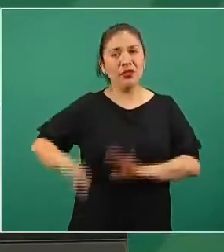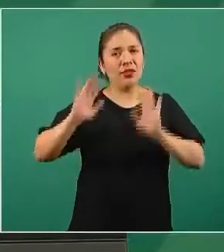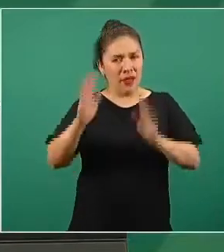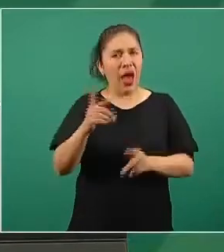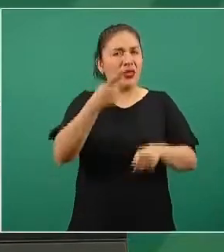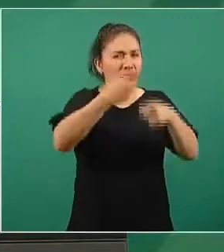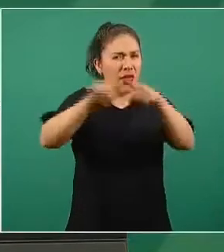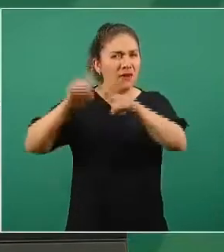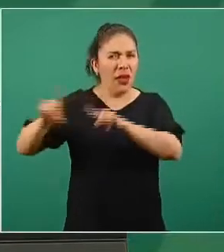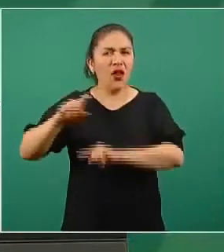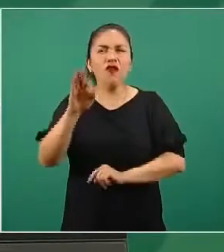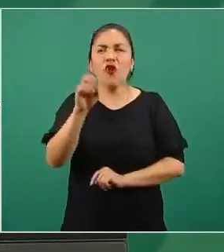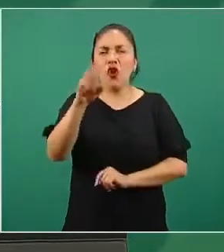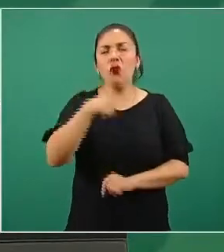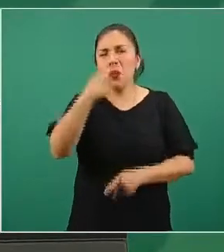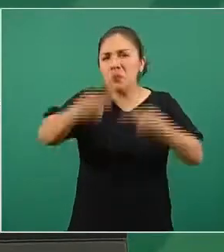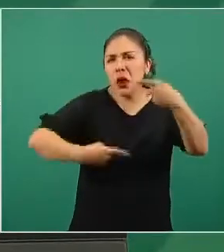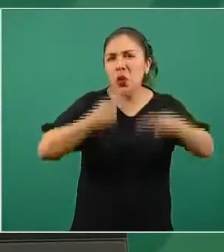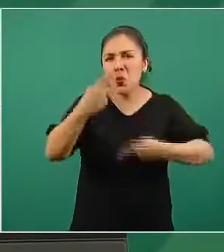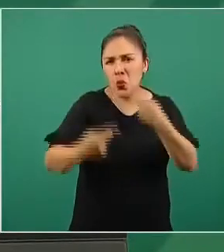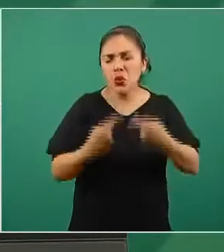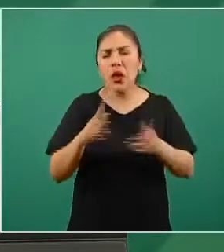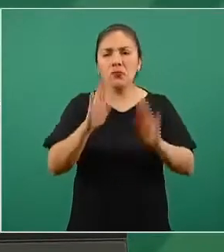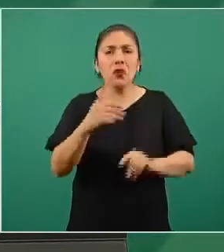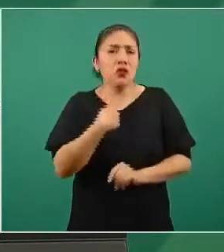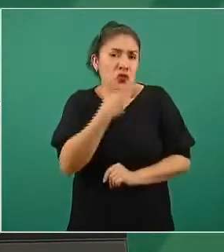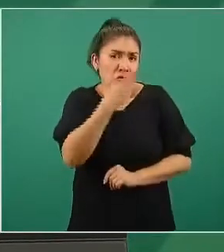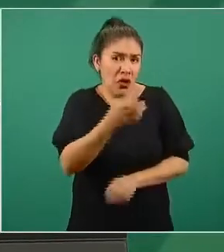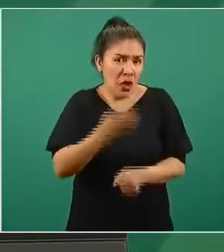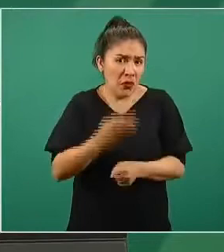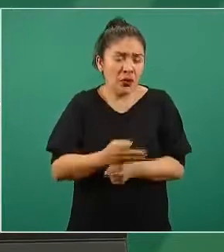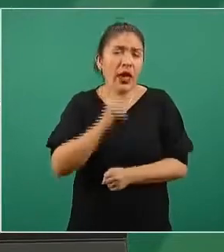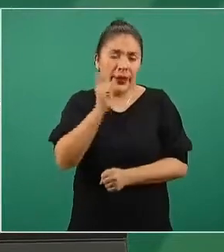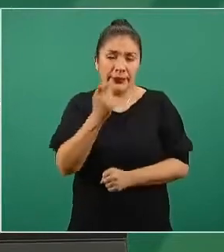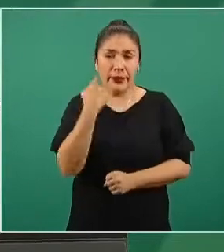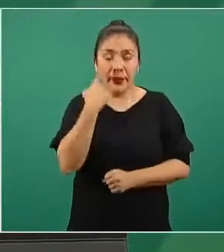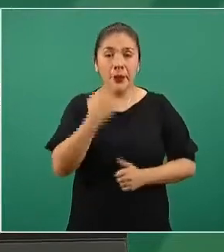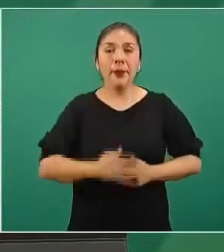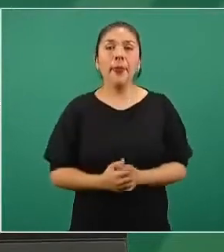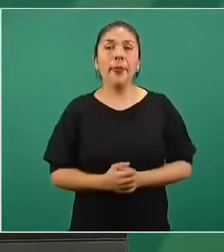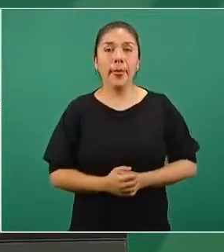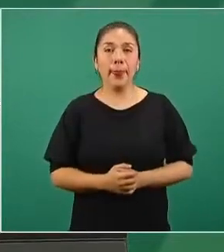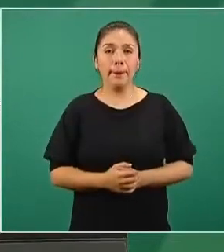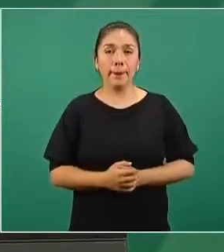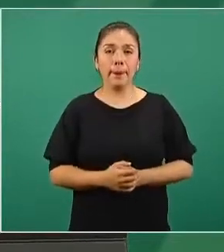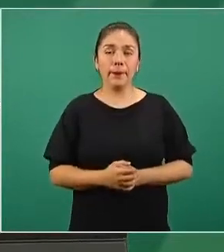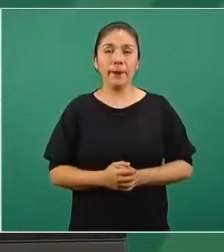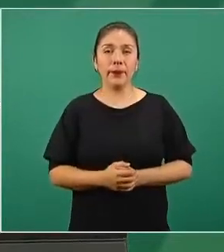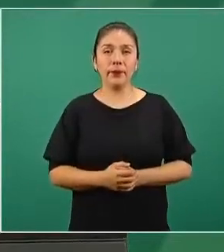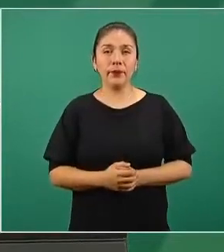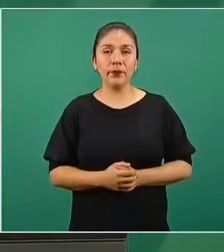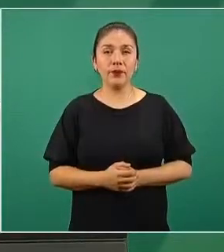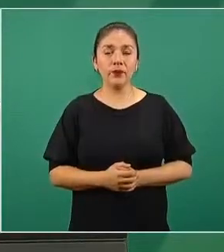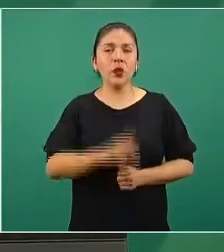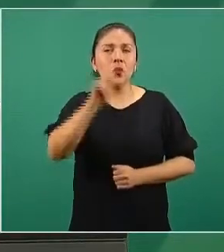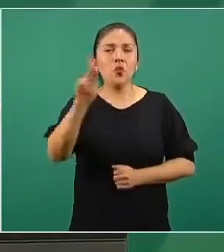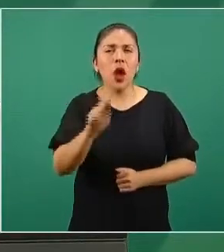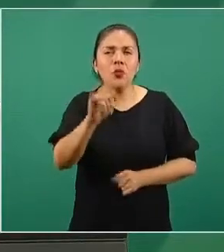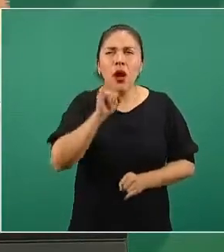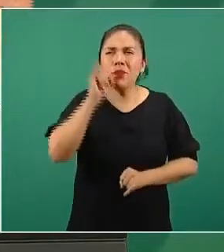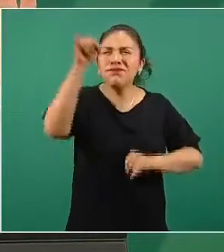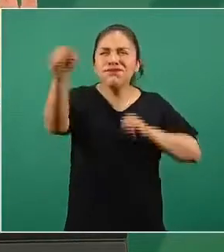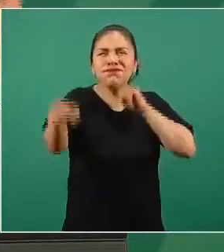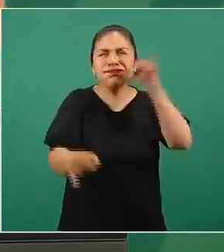recibido por diversos foros y yo lo que les puedo comentar es lo siguiente. Las zonas rurales, las zonas